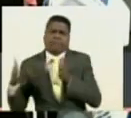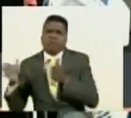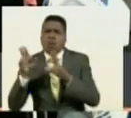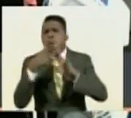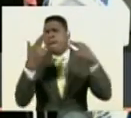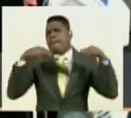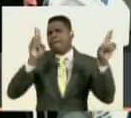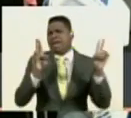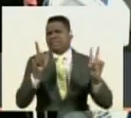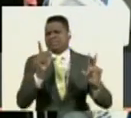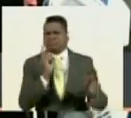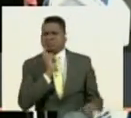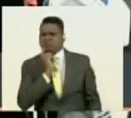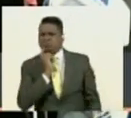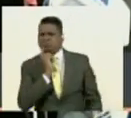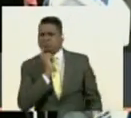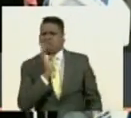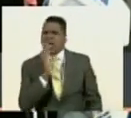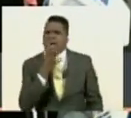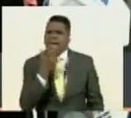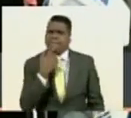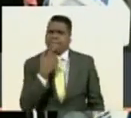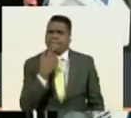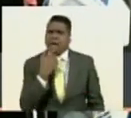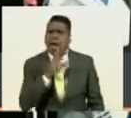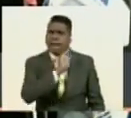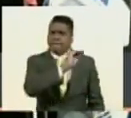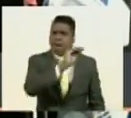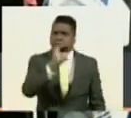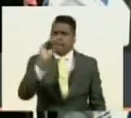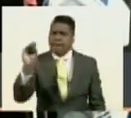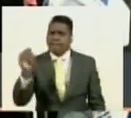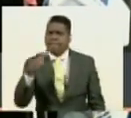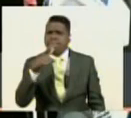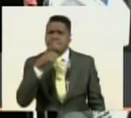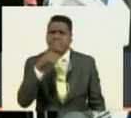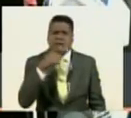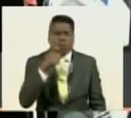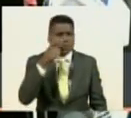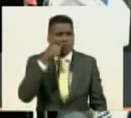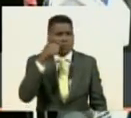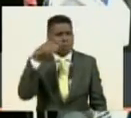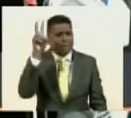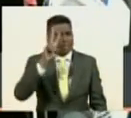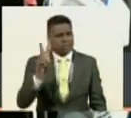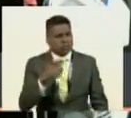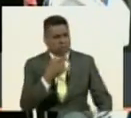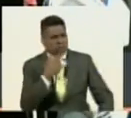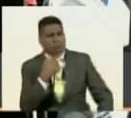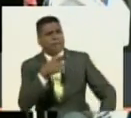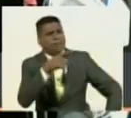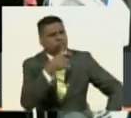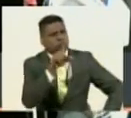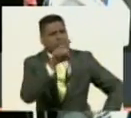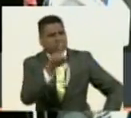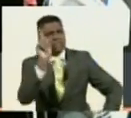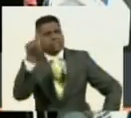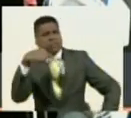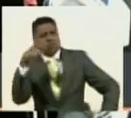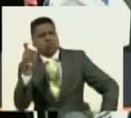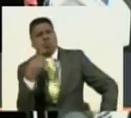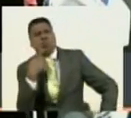es ante todo una consulta al pueblo venezolano preguntándole si